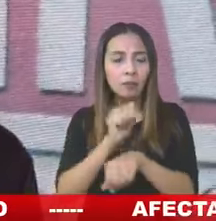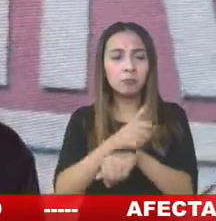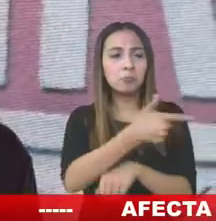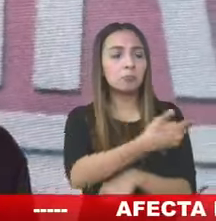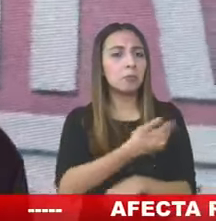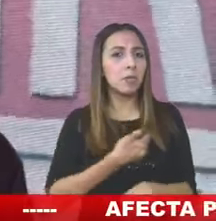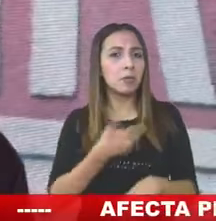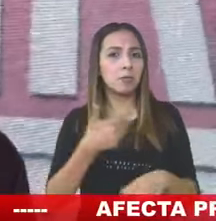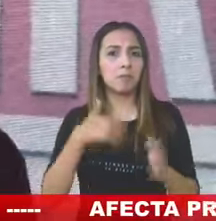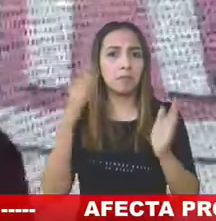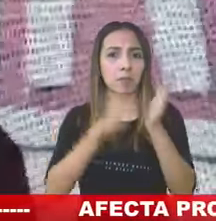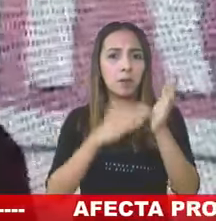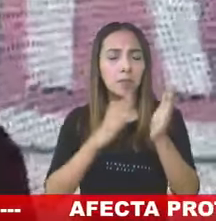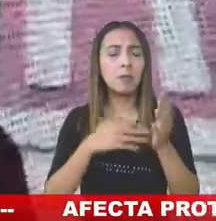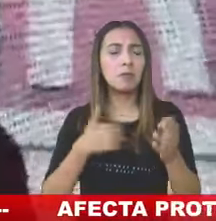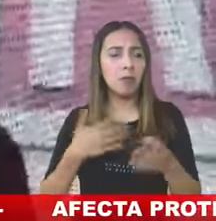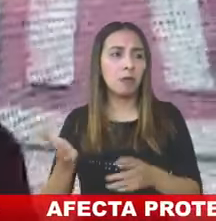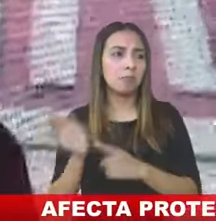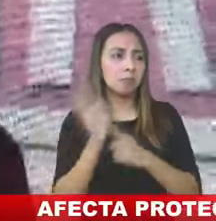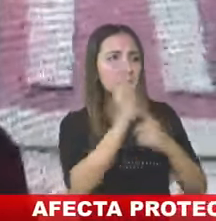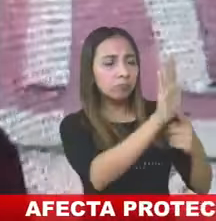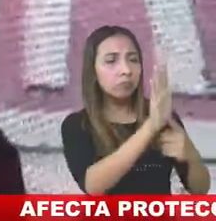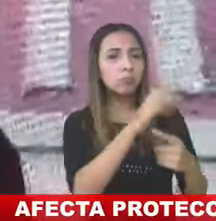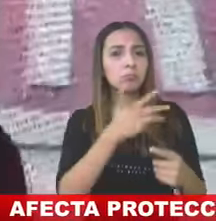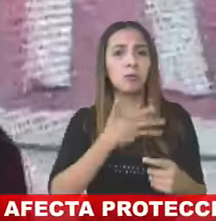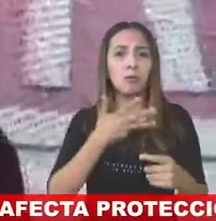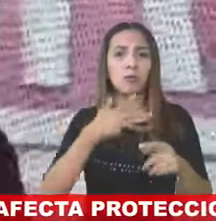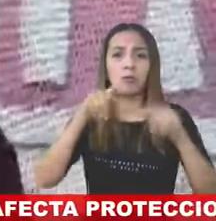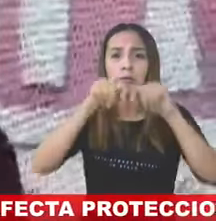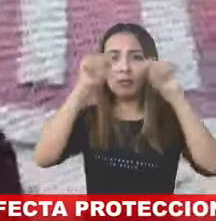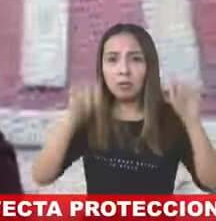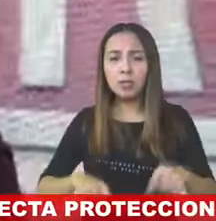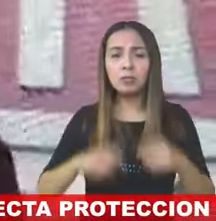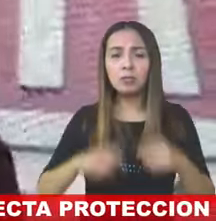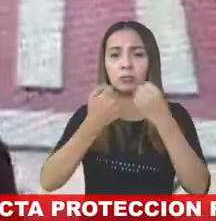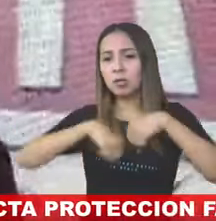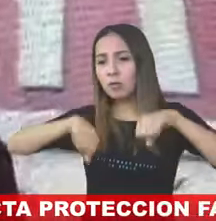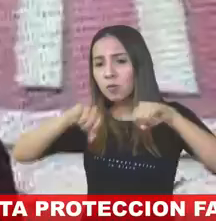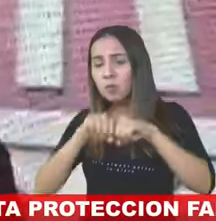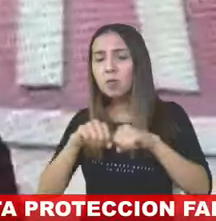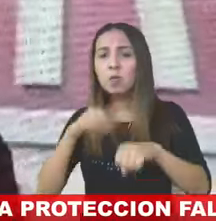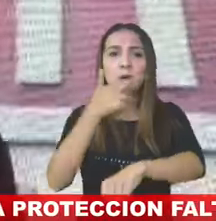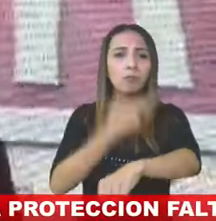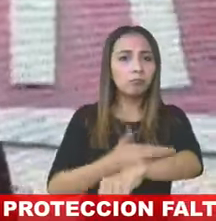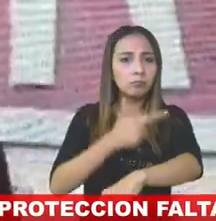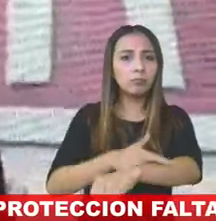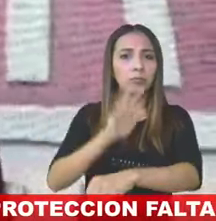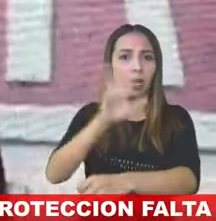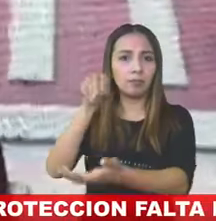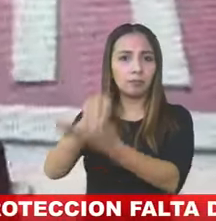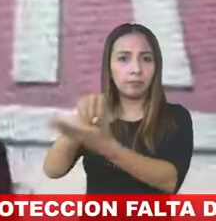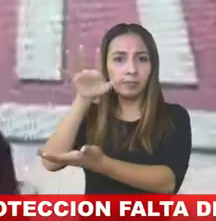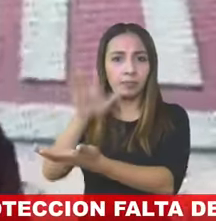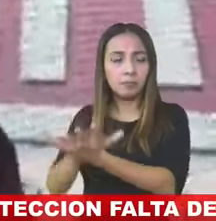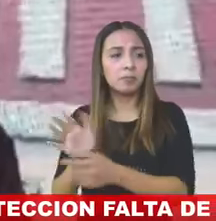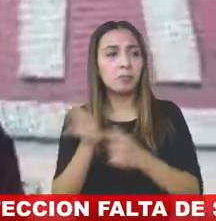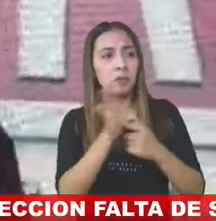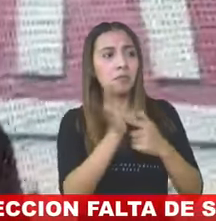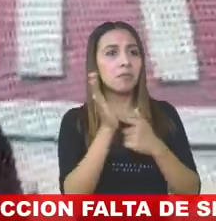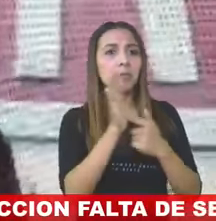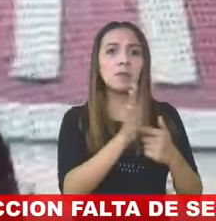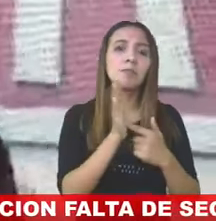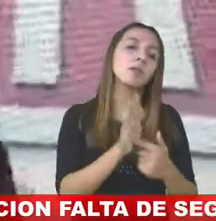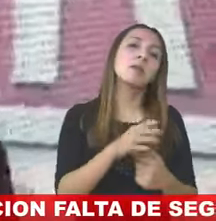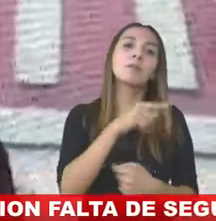documentación de que aquí traigo el registro, traigo la aseguranza, traigo la licencia, el título del carro, a lo cual me dice un oficial que pues